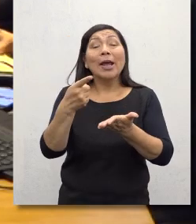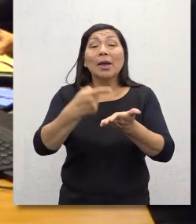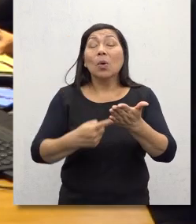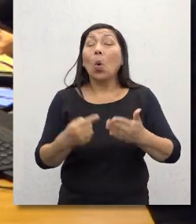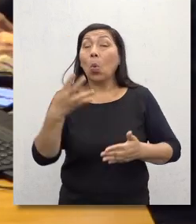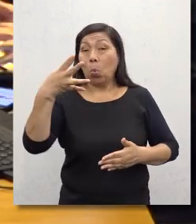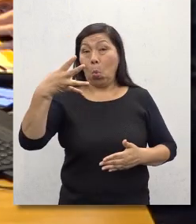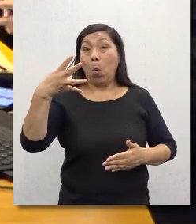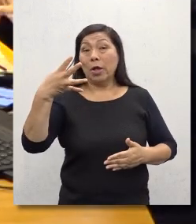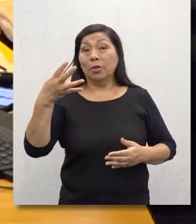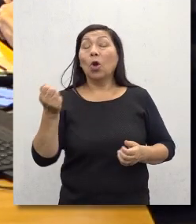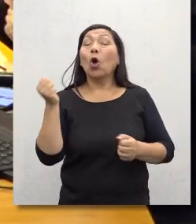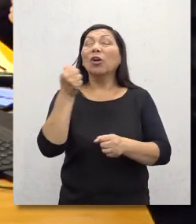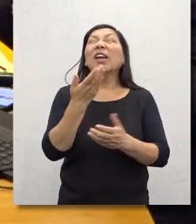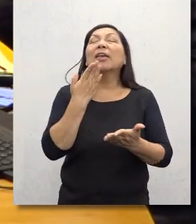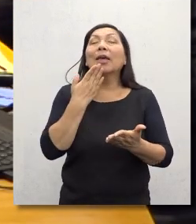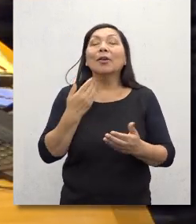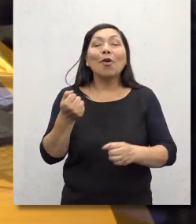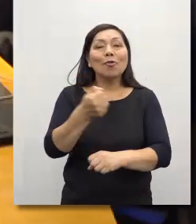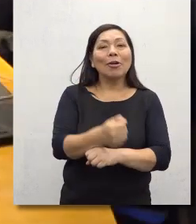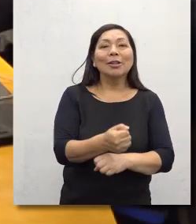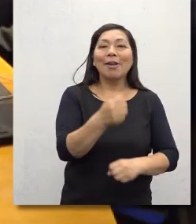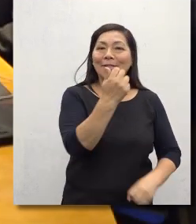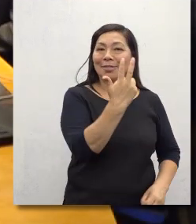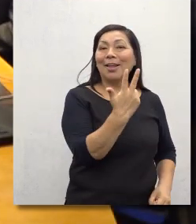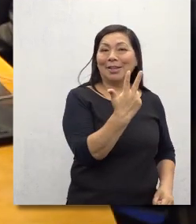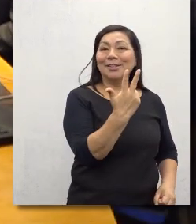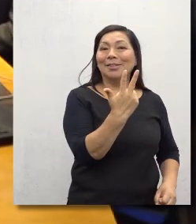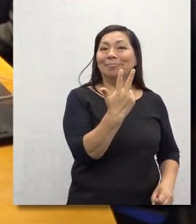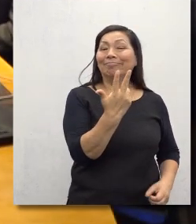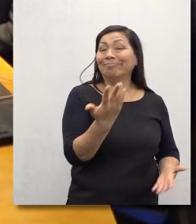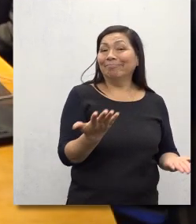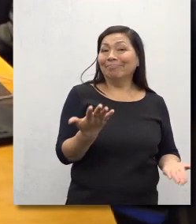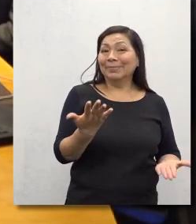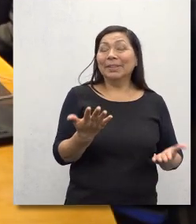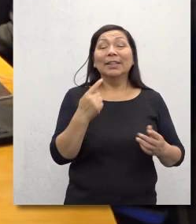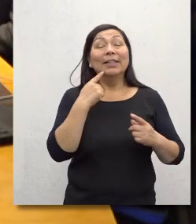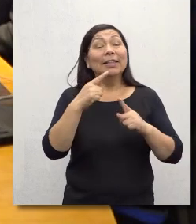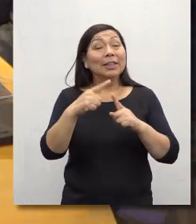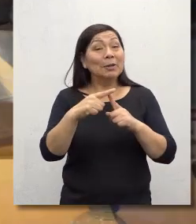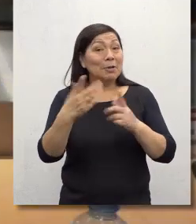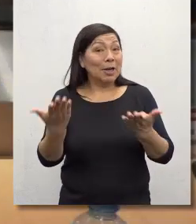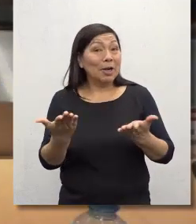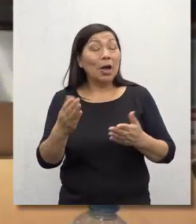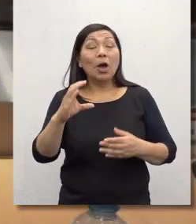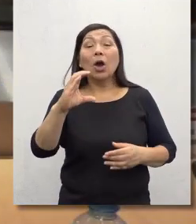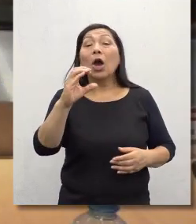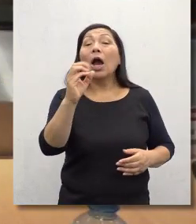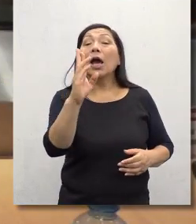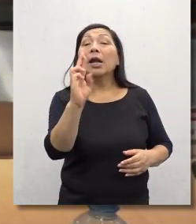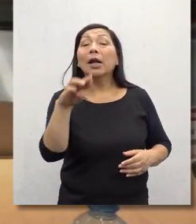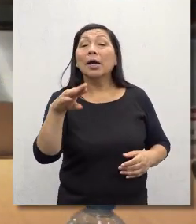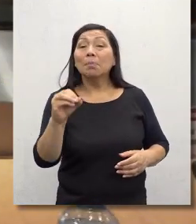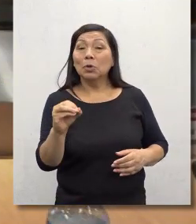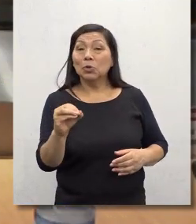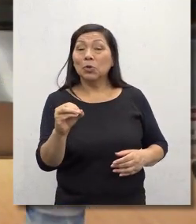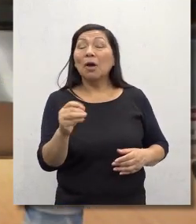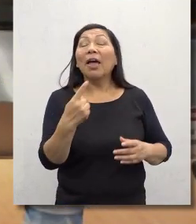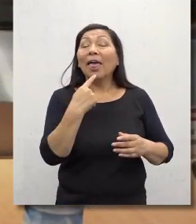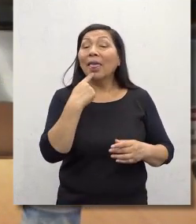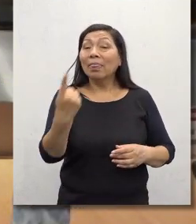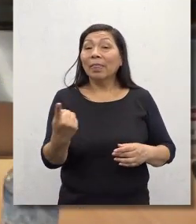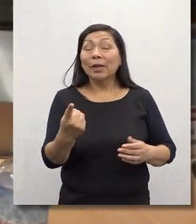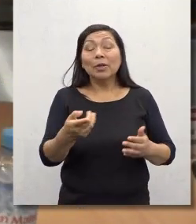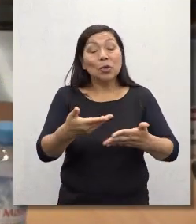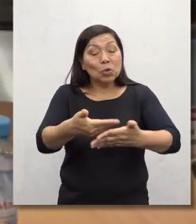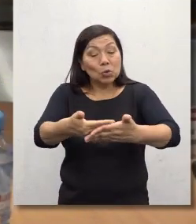de 4 votos contra 3, se aprobó la ponencia presentada por el magistrado Carlos Ramos Núñez, recaída